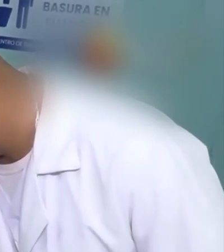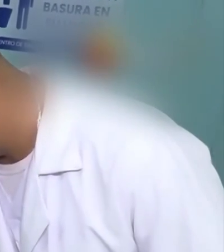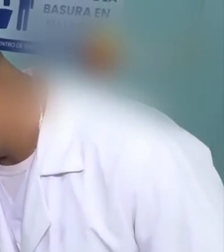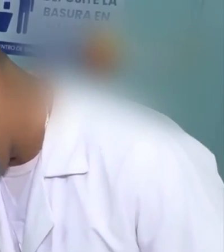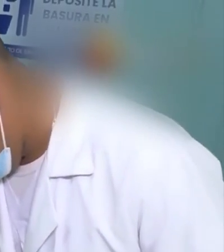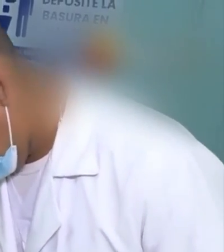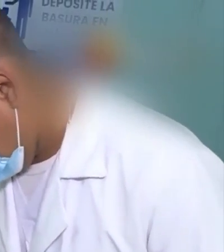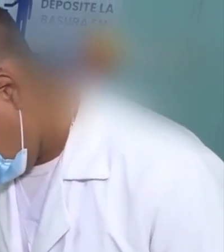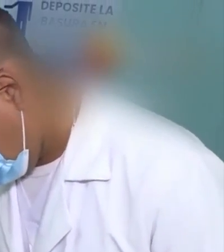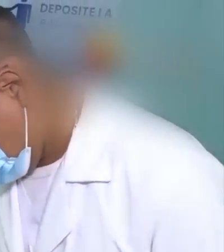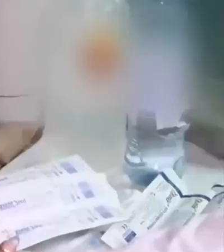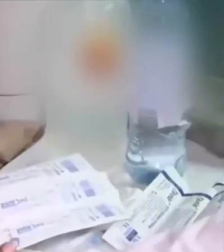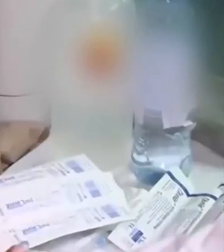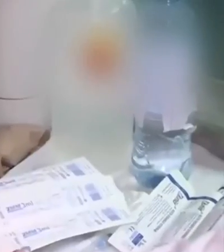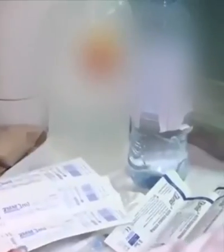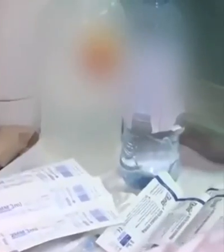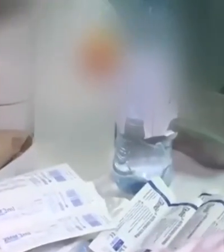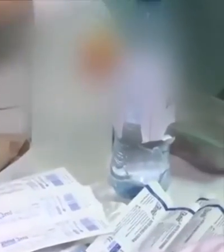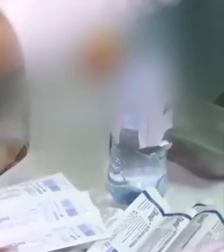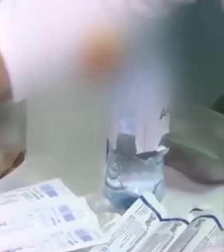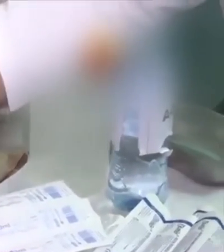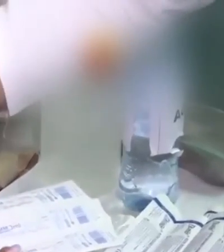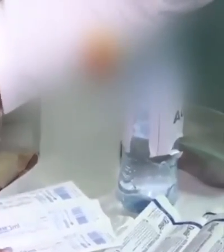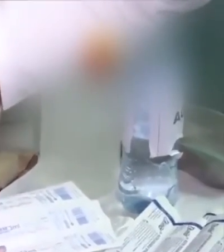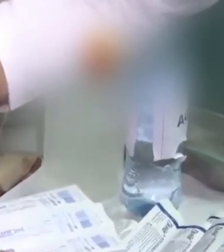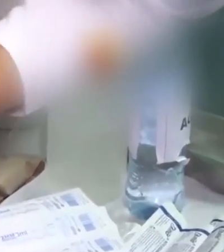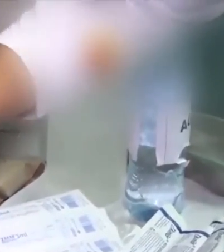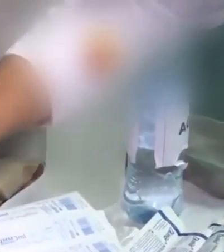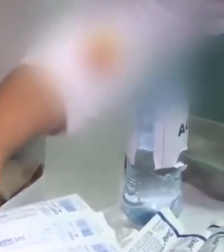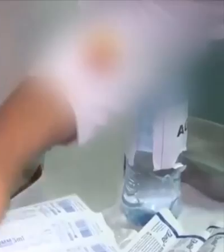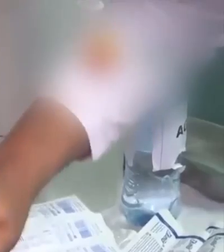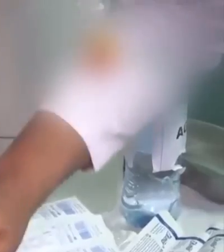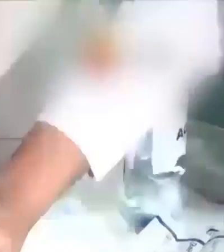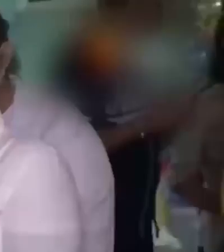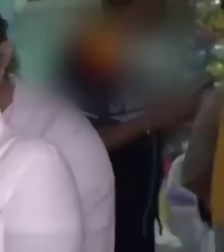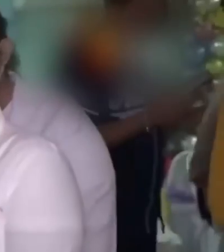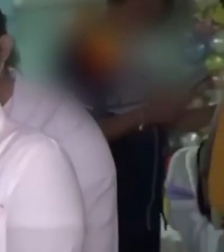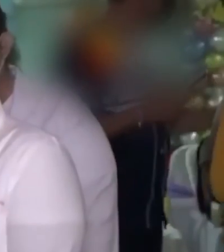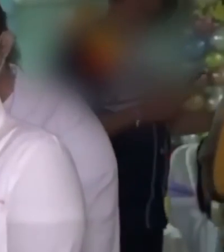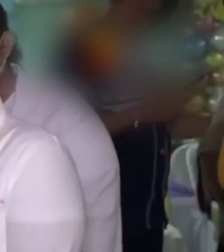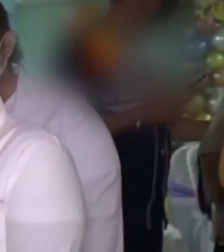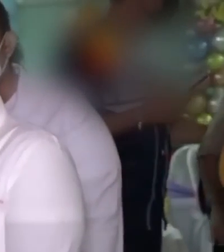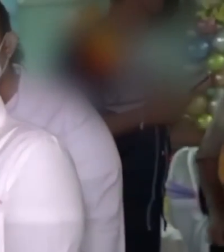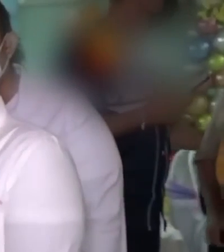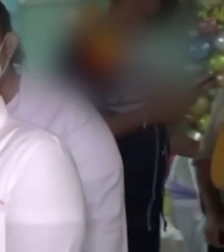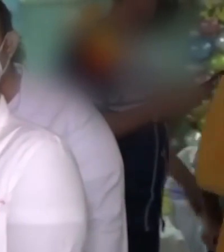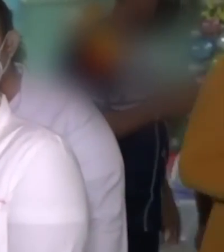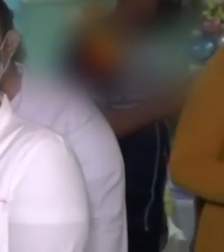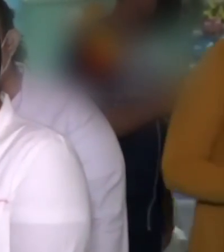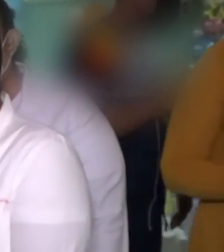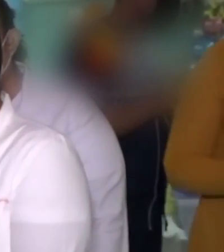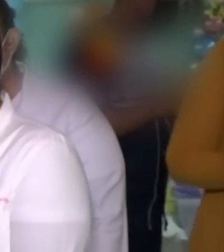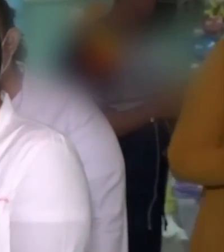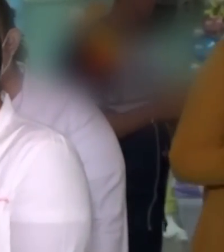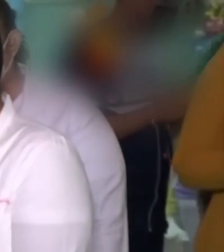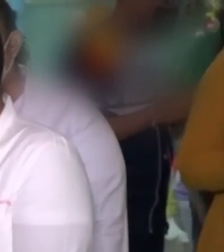que ya se desarrollan en Nicaragua. Para Noticias 12, Gabriela Solórzano.